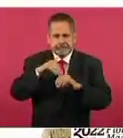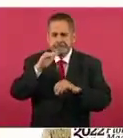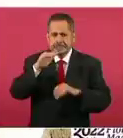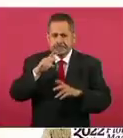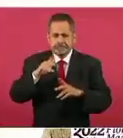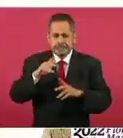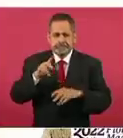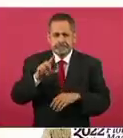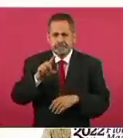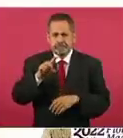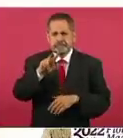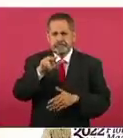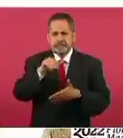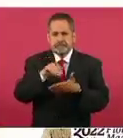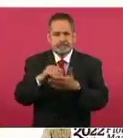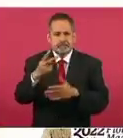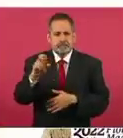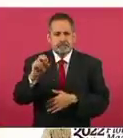con